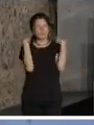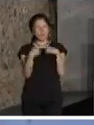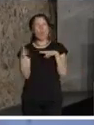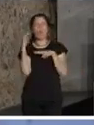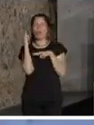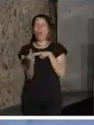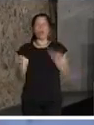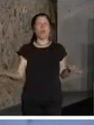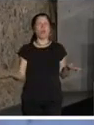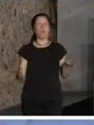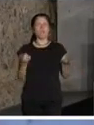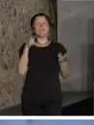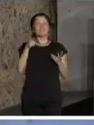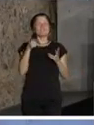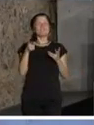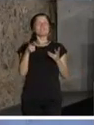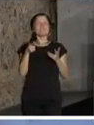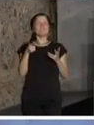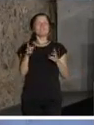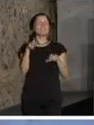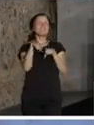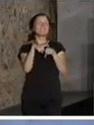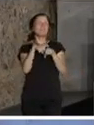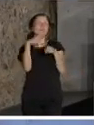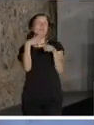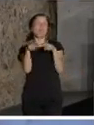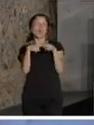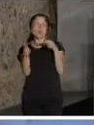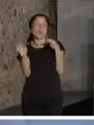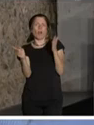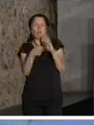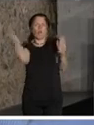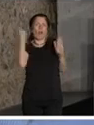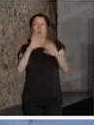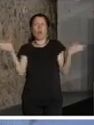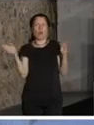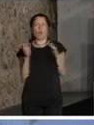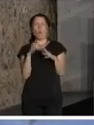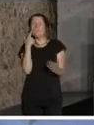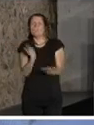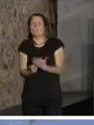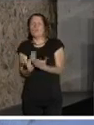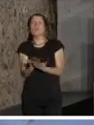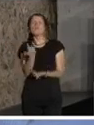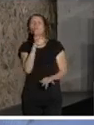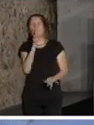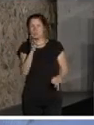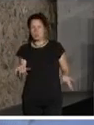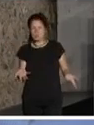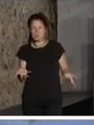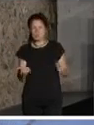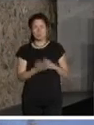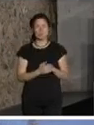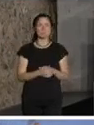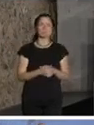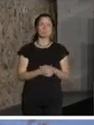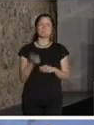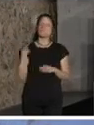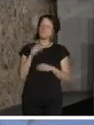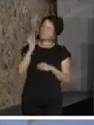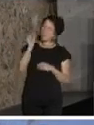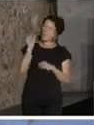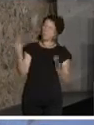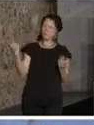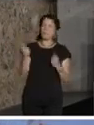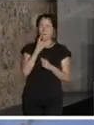políticos y hay que acabar con esta con este tipo de política hay que rendirle cuentas a esta gente cuando fui a preguntarle